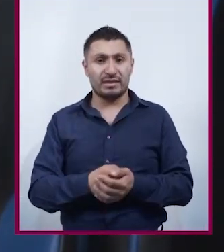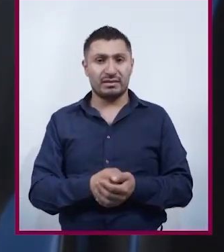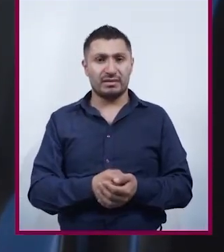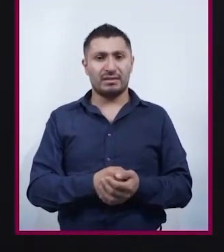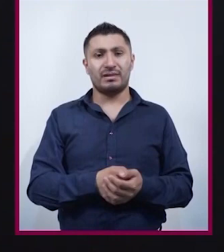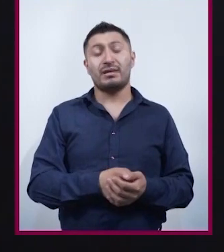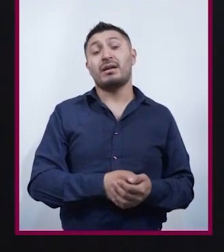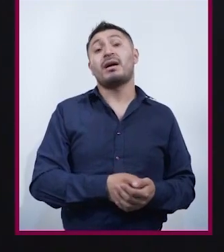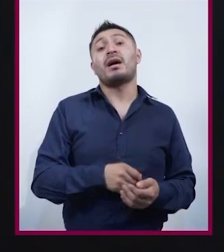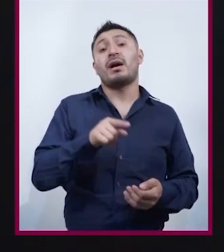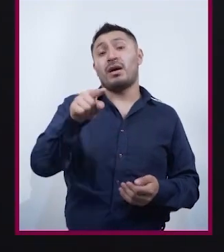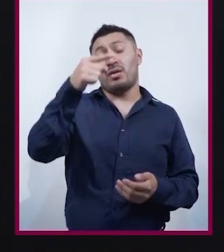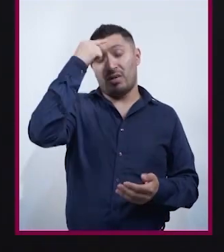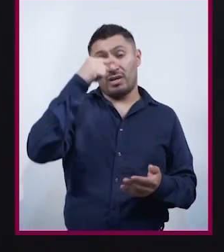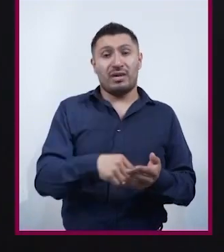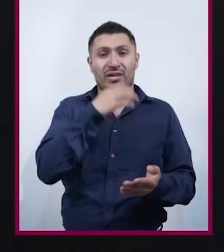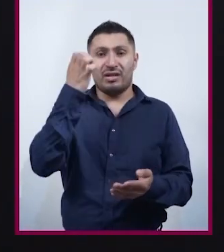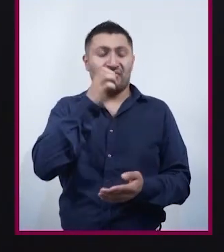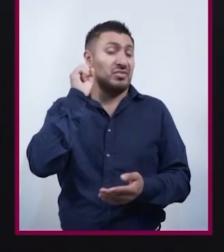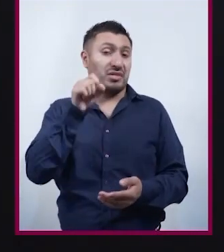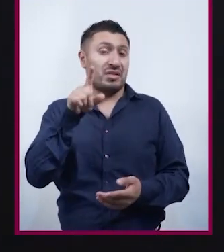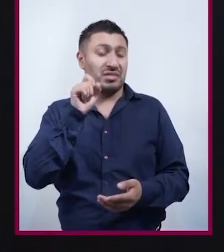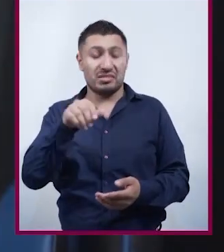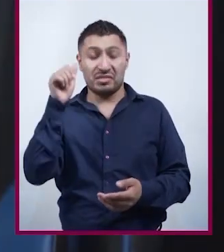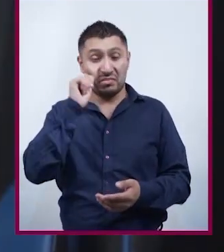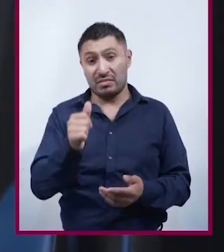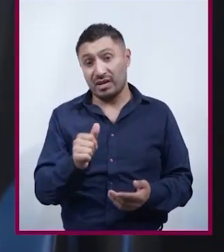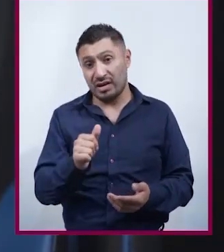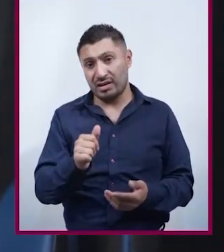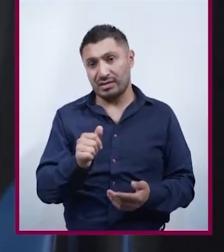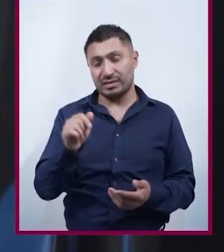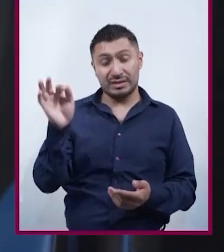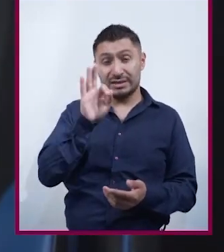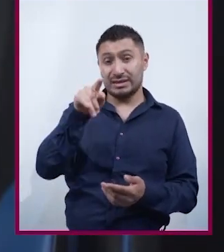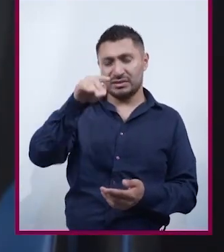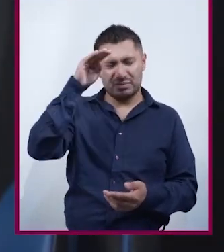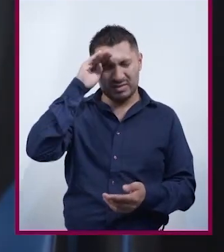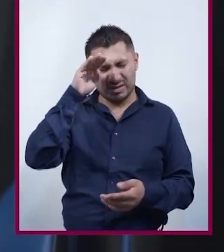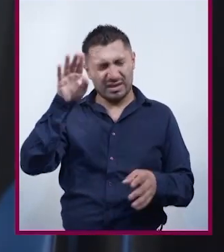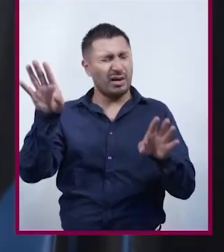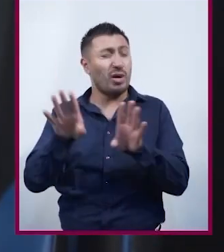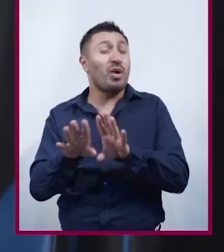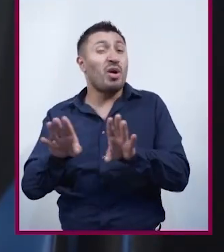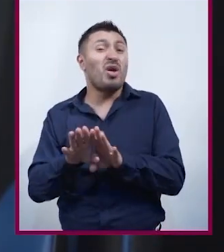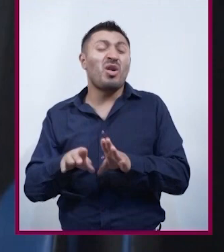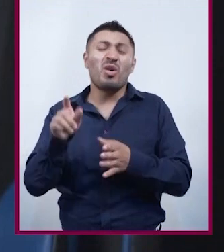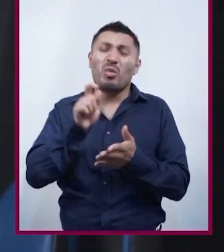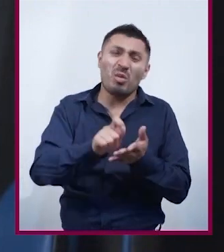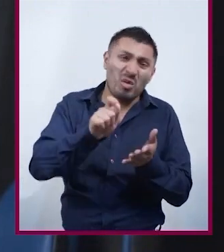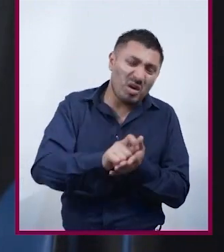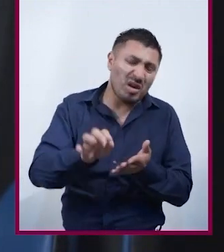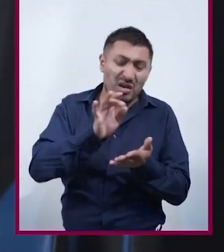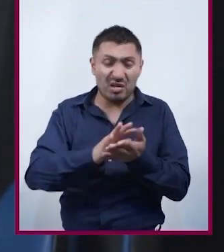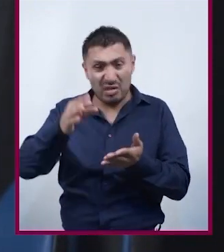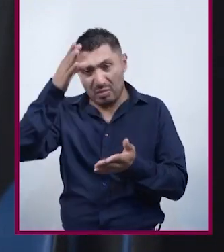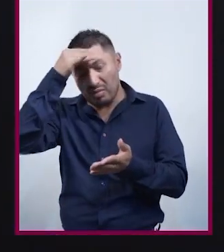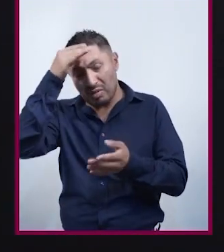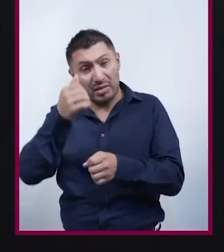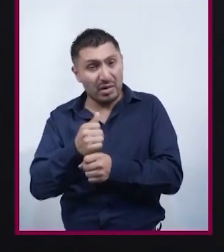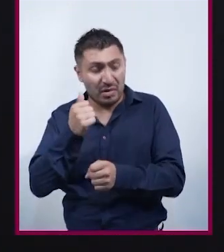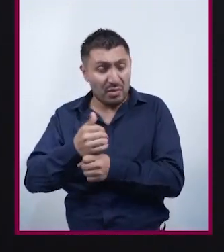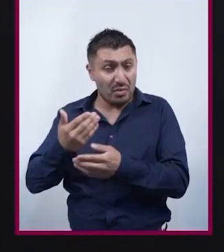país. ¿A poco crees que tu escuela siempre estuvo ahí? ¿Alguna vez te has preguntado de qué manera aprendieron a leer nuestros abuelos o